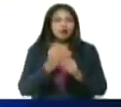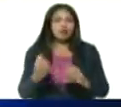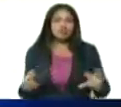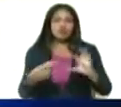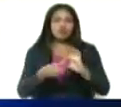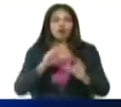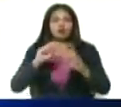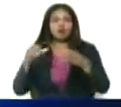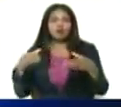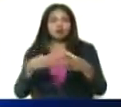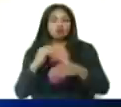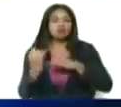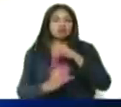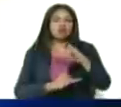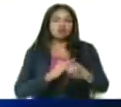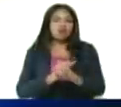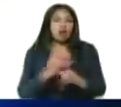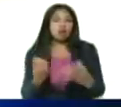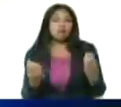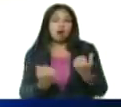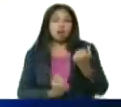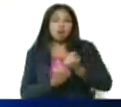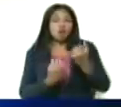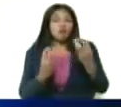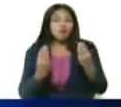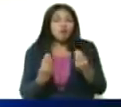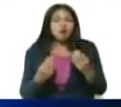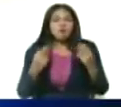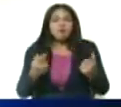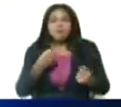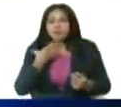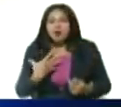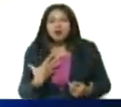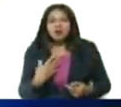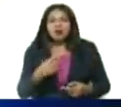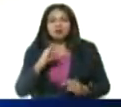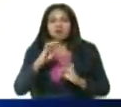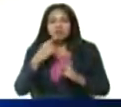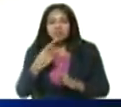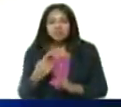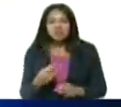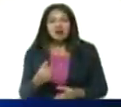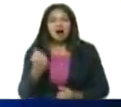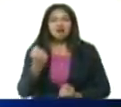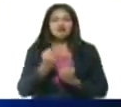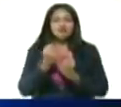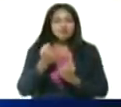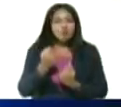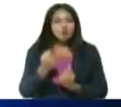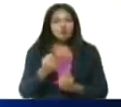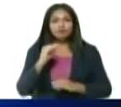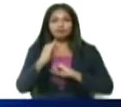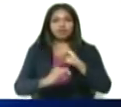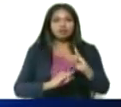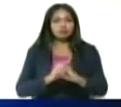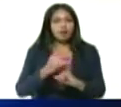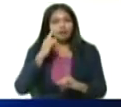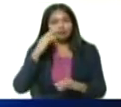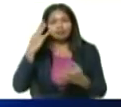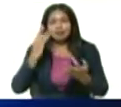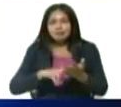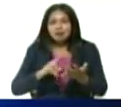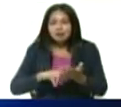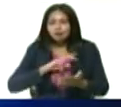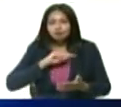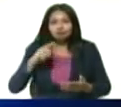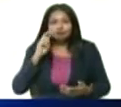algunas organizaciones internacionales. Ha sido muy efectiva y, como usted dice, la verdadera cooperación internacional la estamos